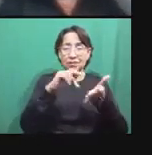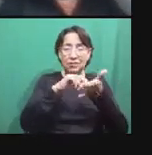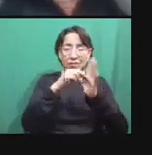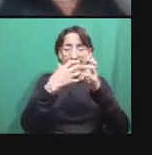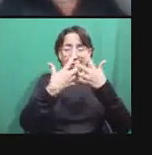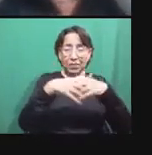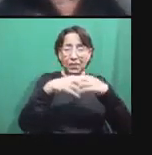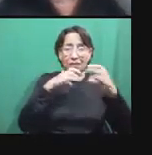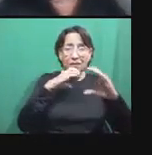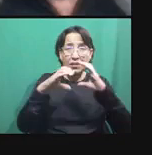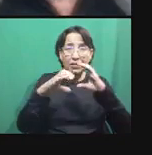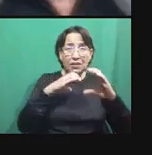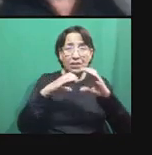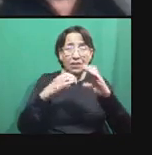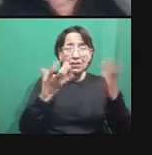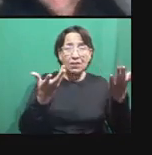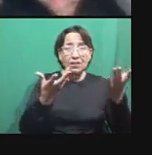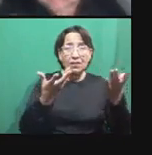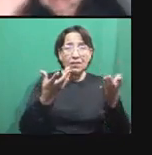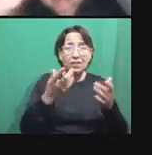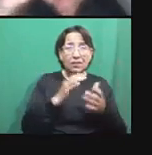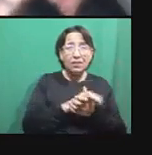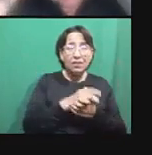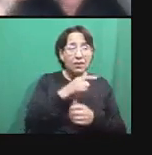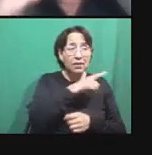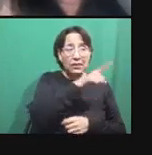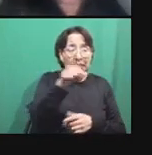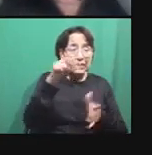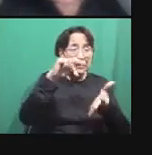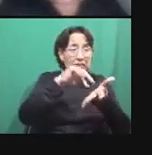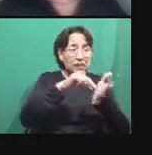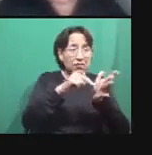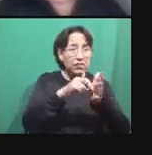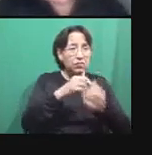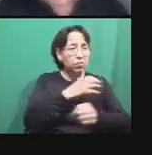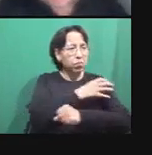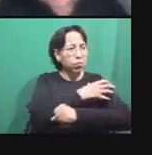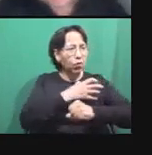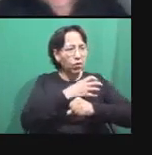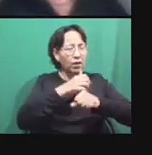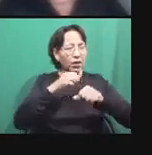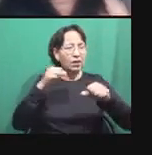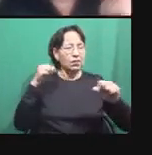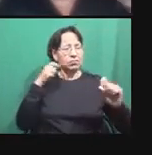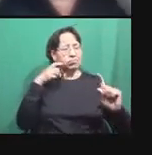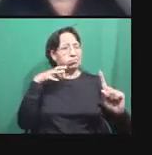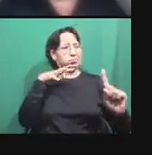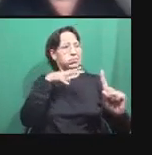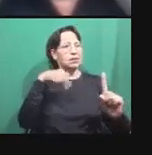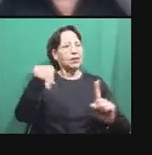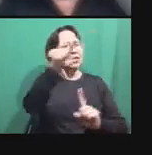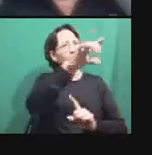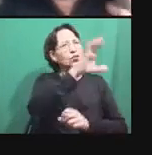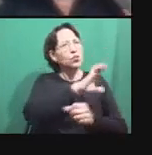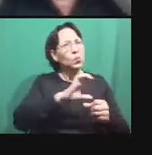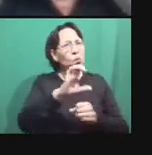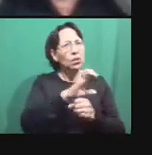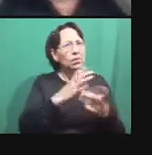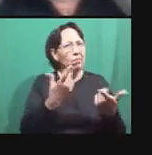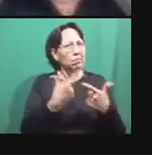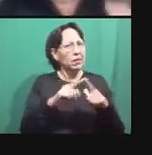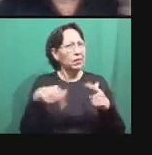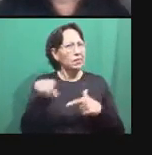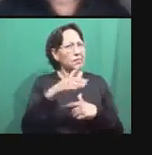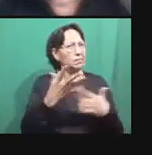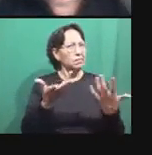El poder que esto tiene sobre los ciudadanos, sobre todos, es inestimable, y es increíble que estas